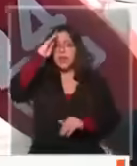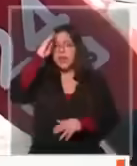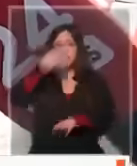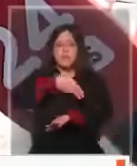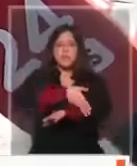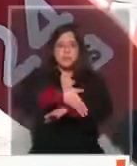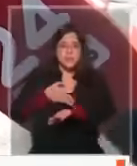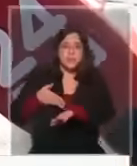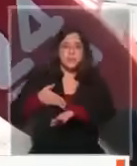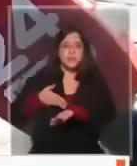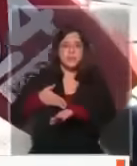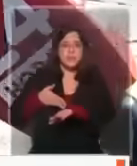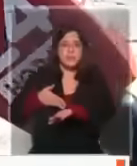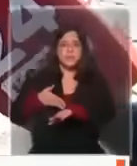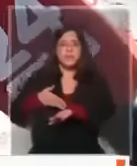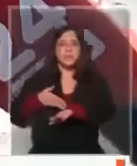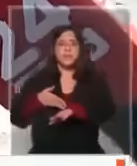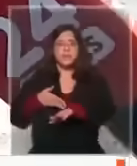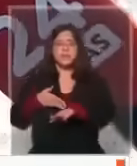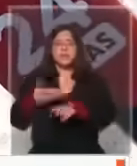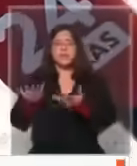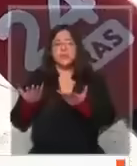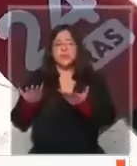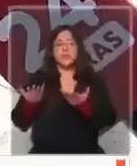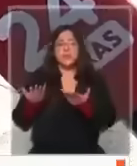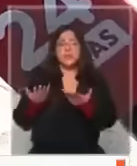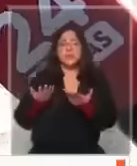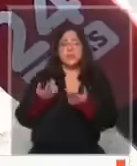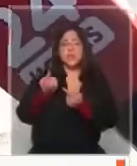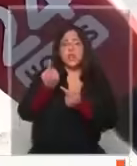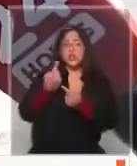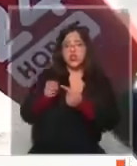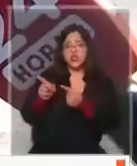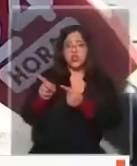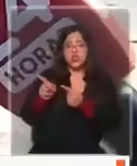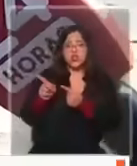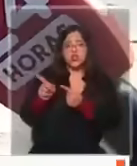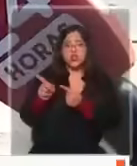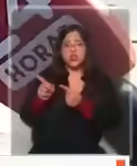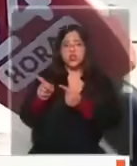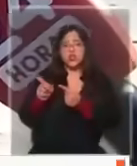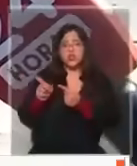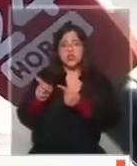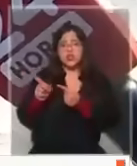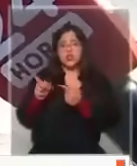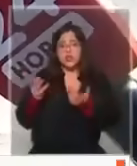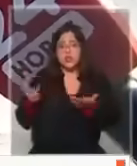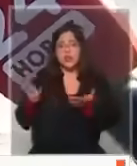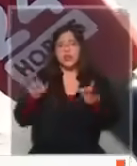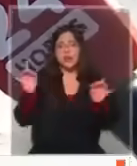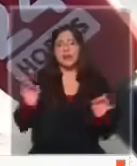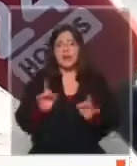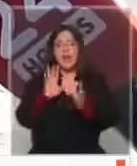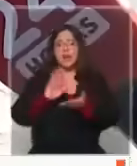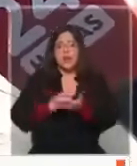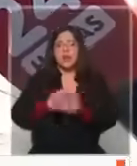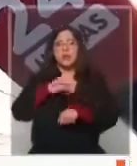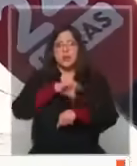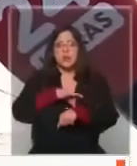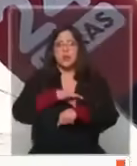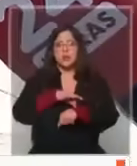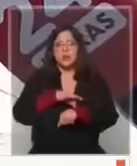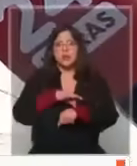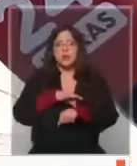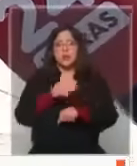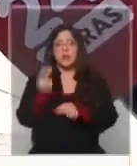mano y el otro e se mantiene en estado grave s están ambos